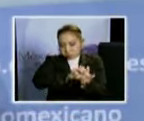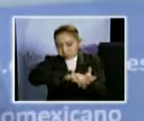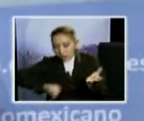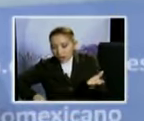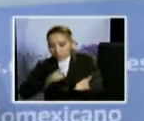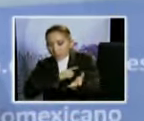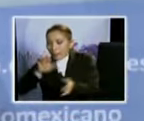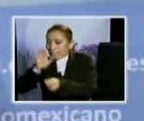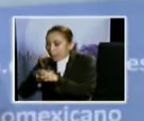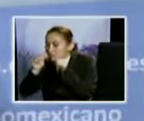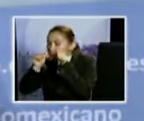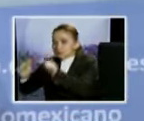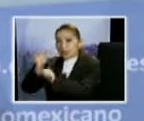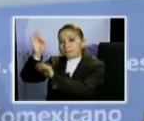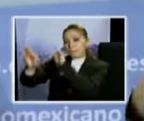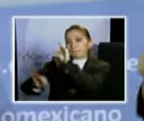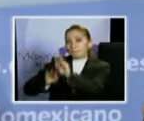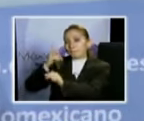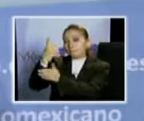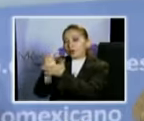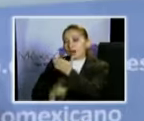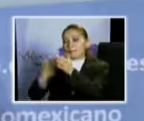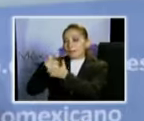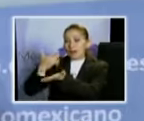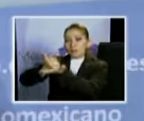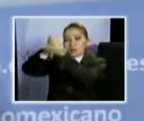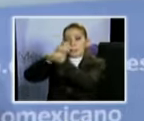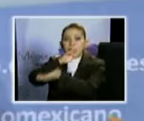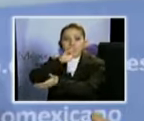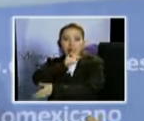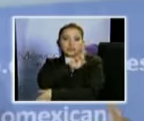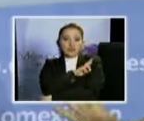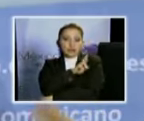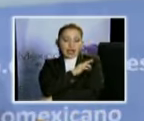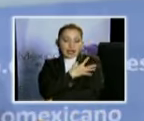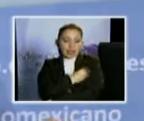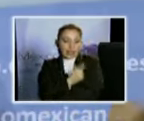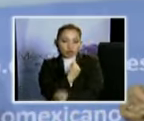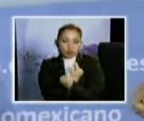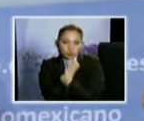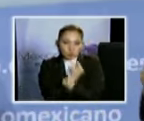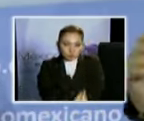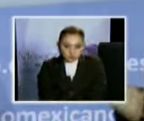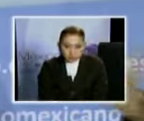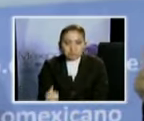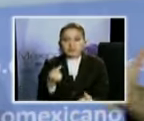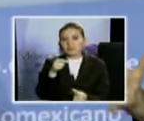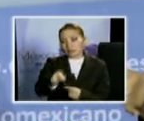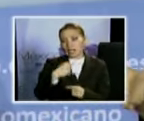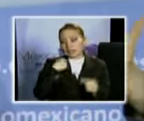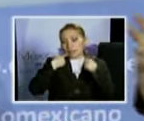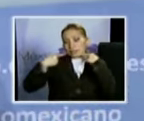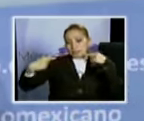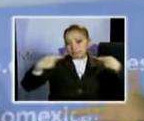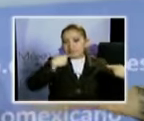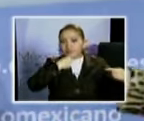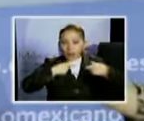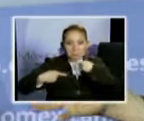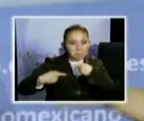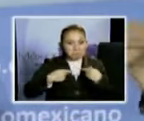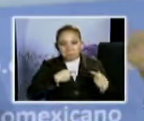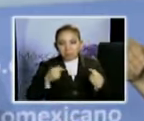de meterse más en programas para apoyar a madres solteras que tienen hijos de menor de edad. Entonces, ahí el debate también tiene que